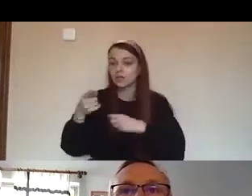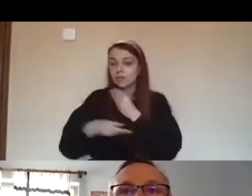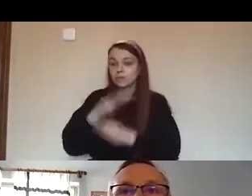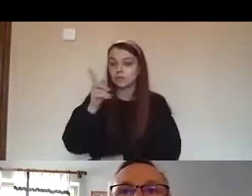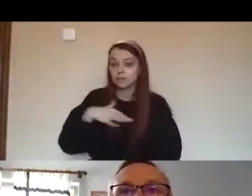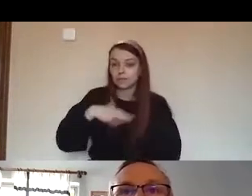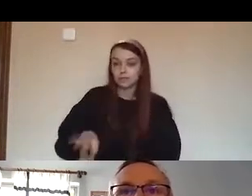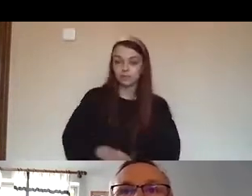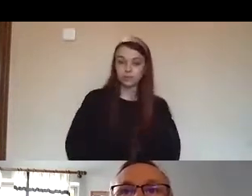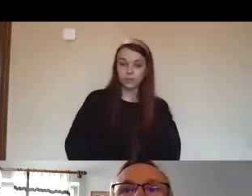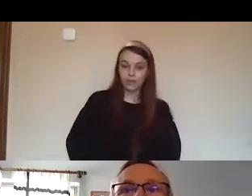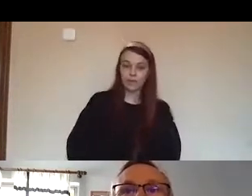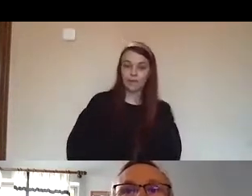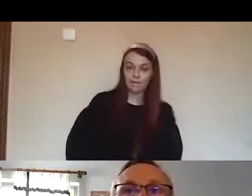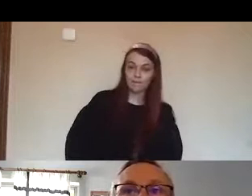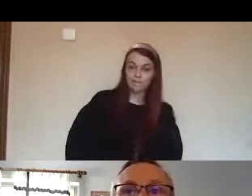He tenido